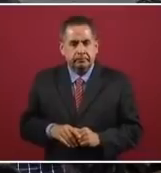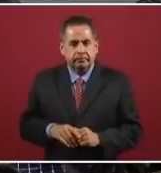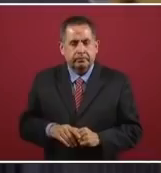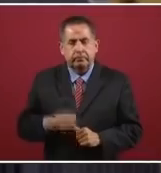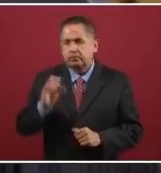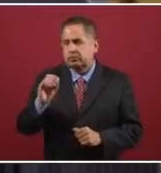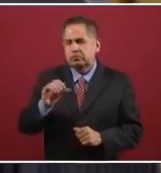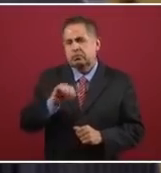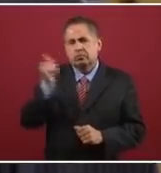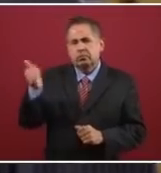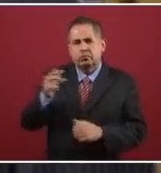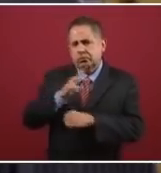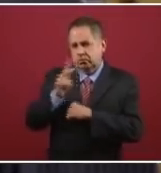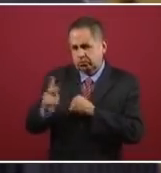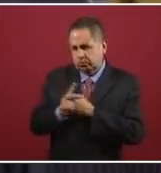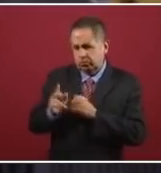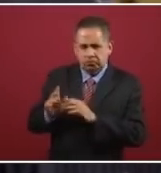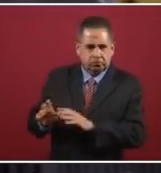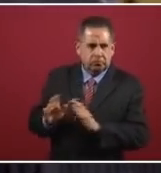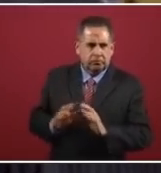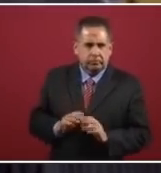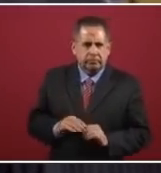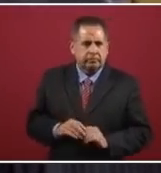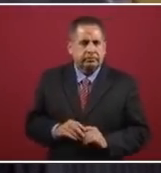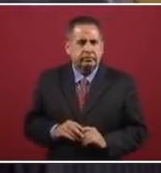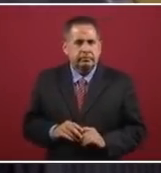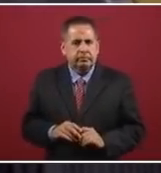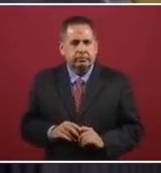o de cualquier otro país,